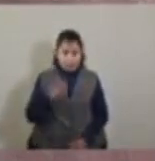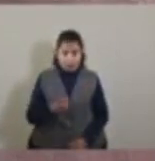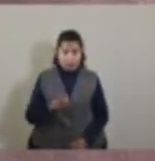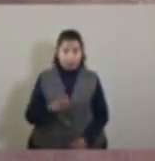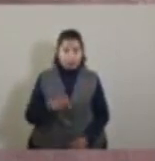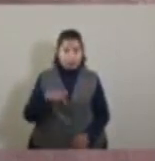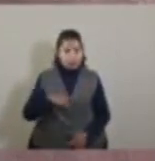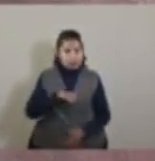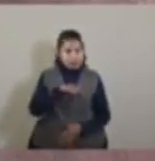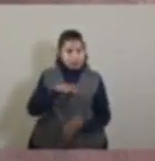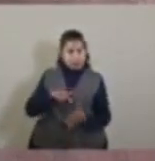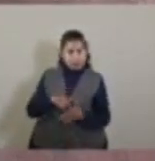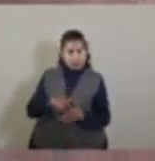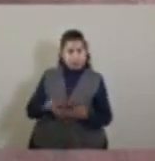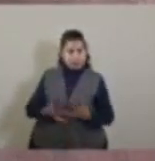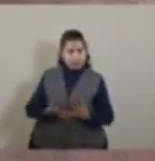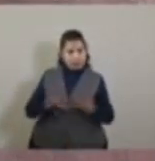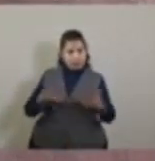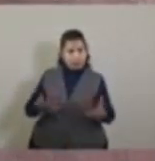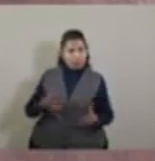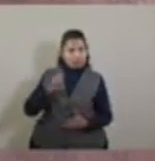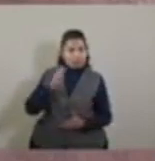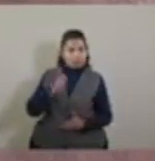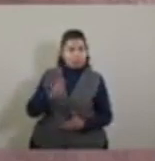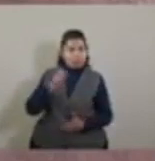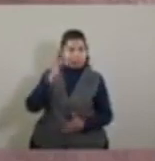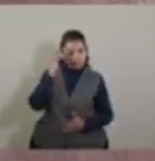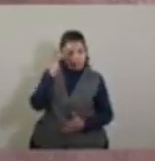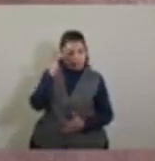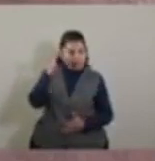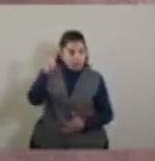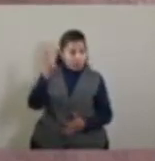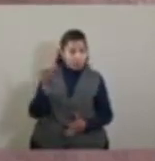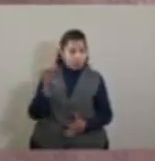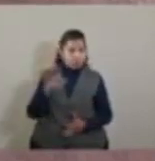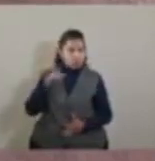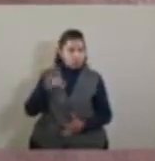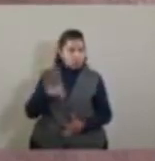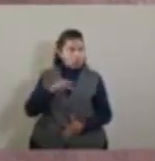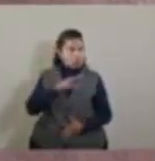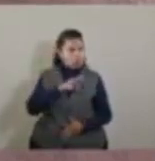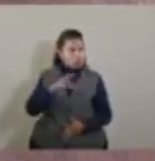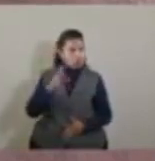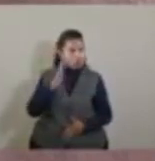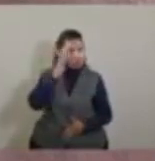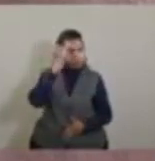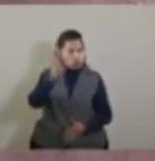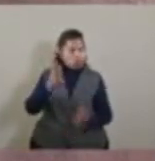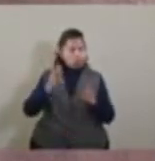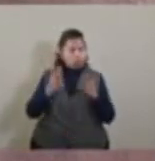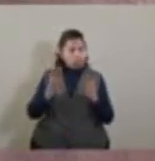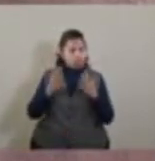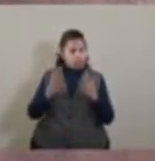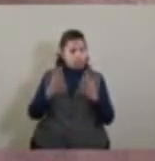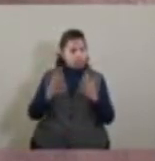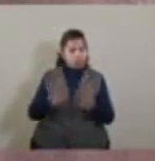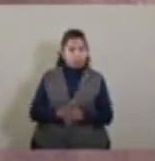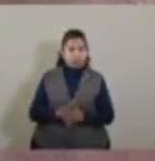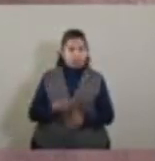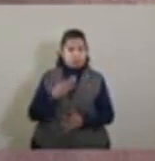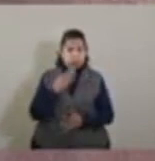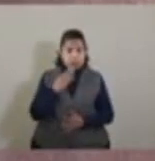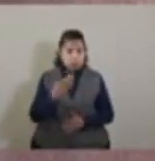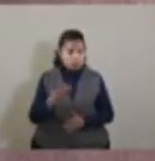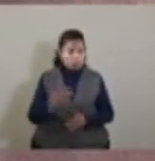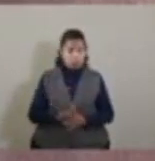Zacatecas, UAS, y en su vida política ha sido parte del Partido Revolucionario Institucional, PRI, al que ingresó en